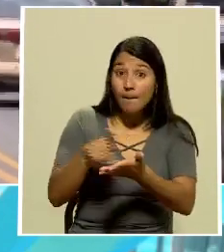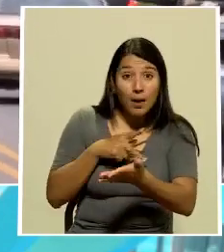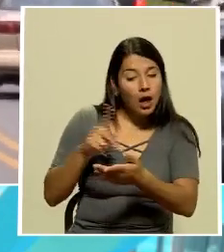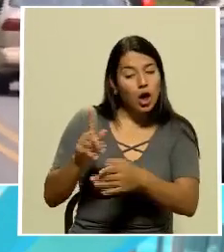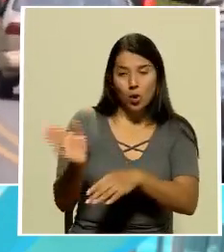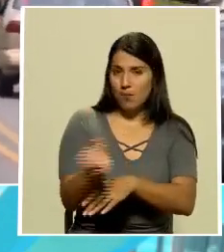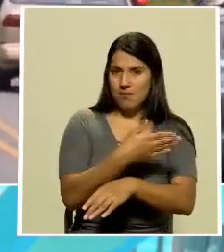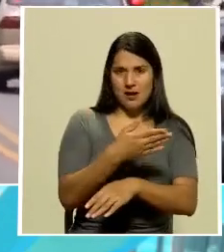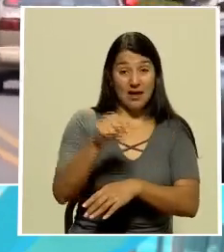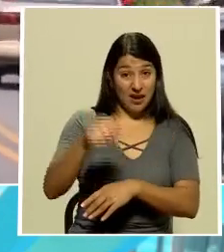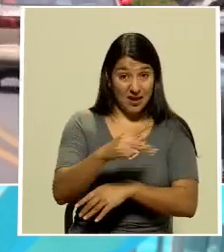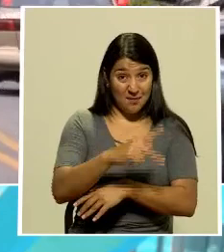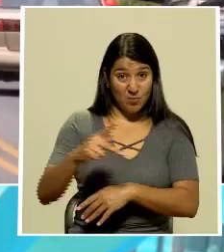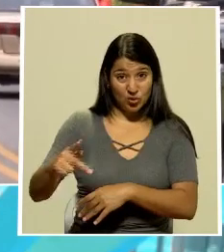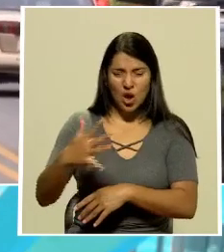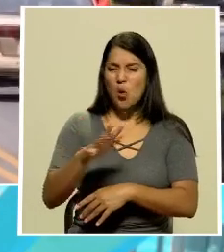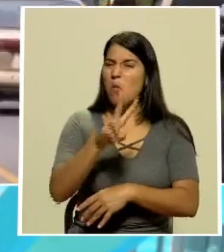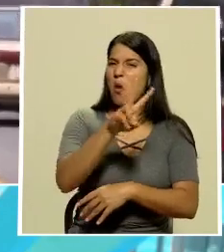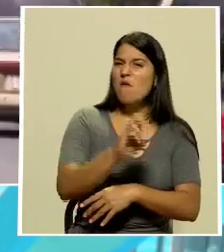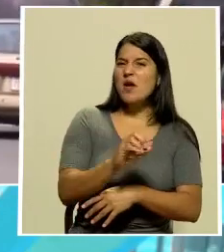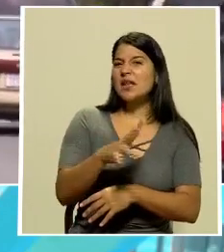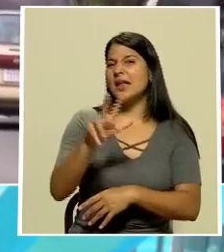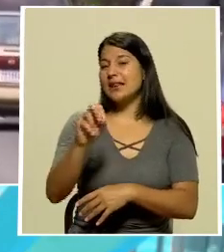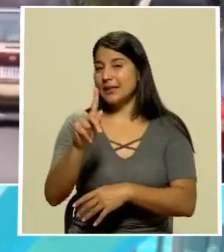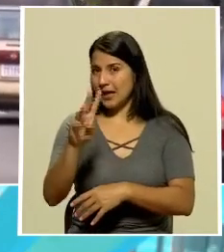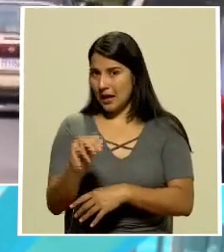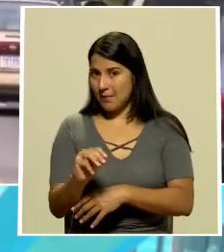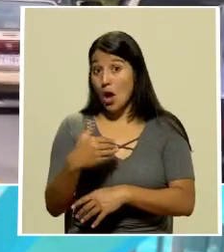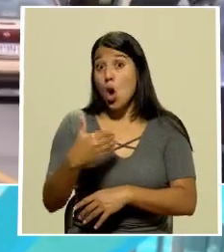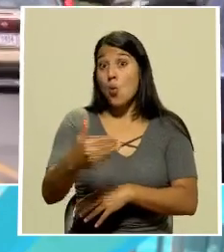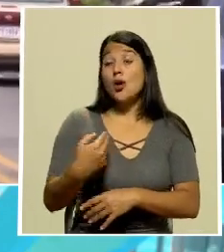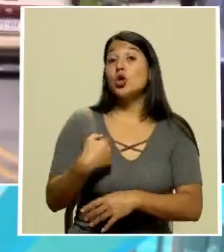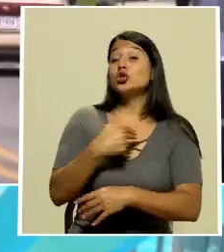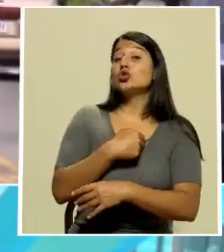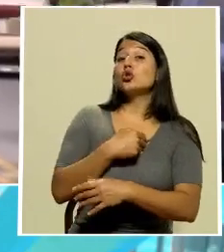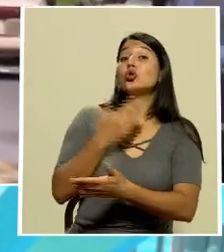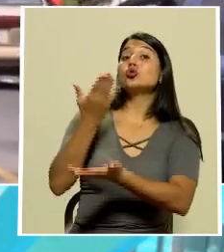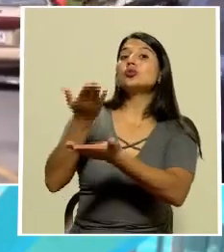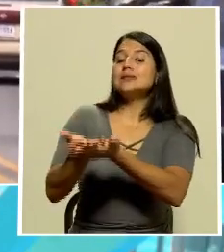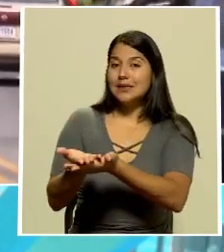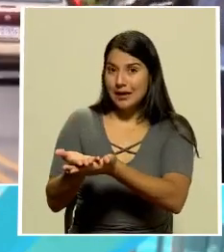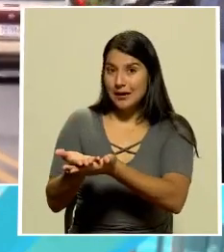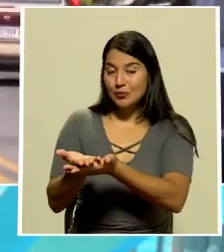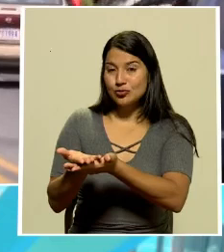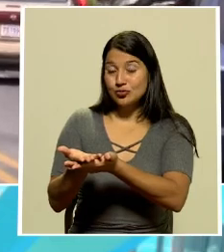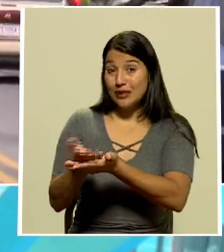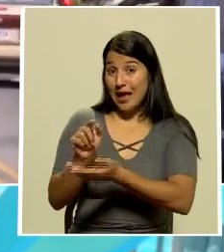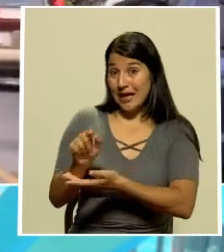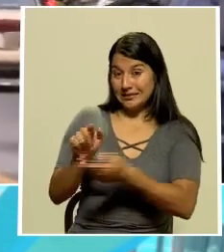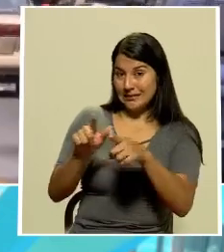unos 20, 30 kilómetros del sector donde nos encontramos. Cuando llegamos a este